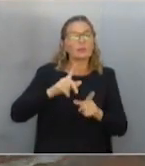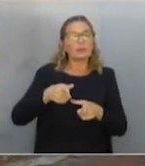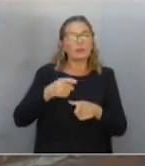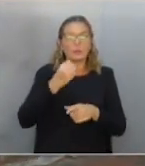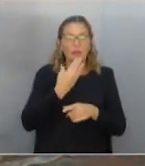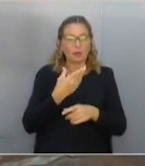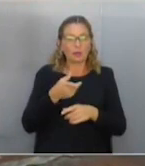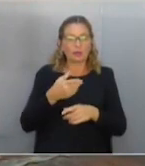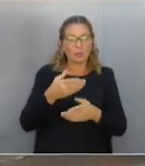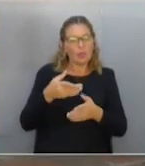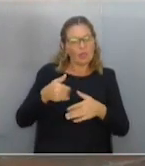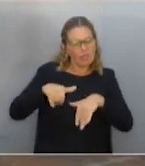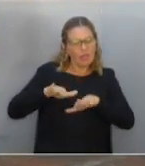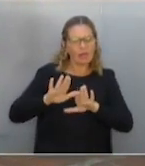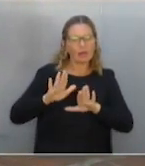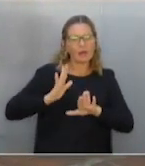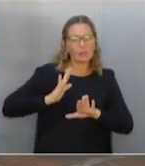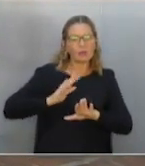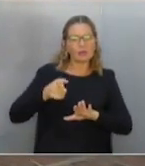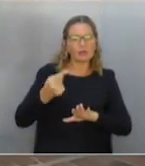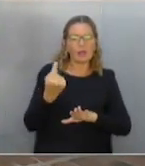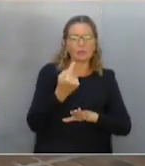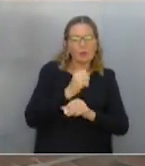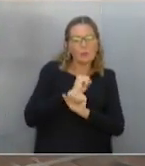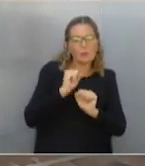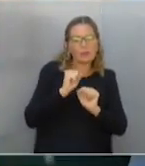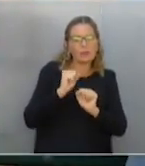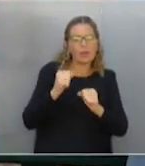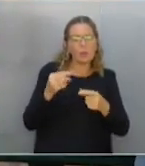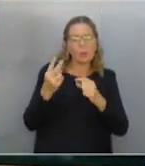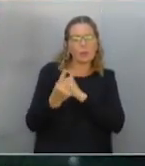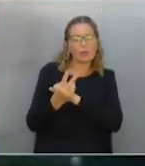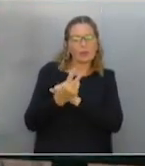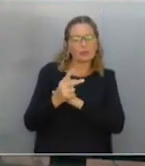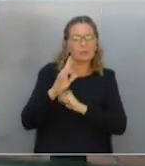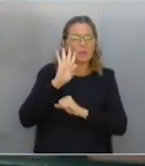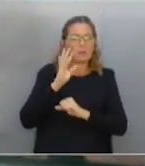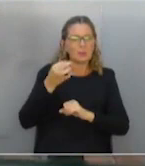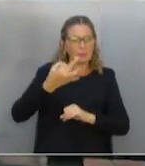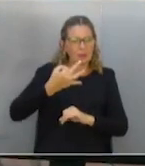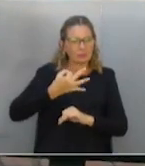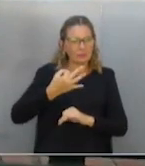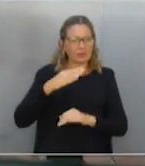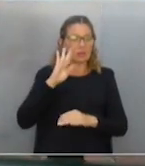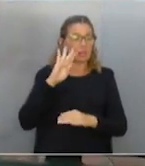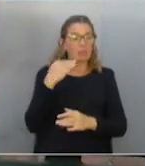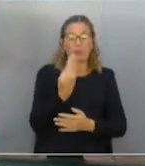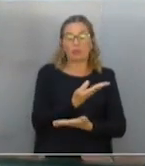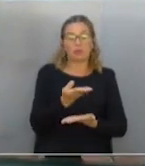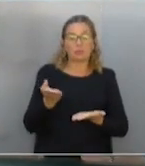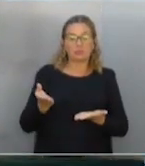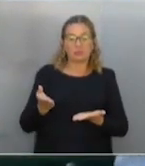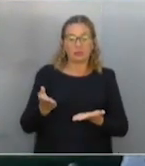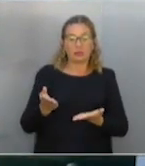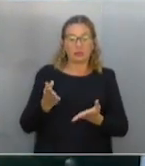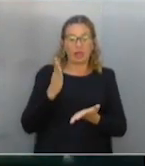mejor parte es dándole su espacio, que ellas mismas puedan defenderse. Me parece perfecto, me parece que hay que demostrar que tenés que